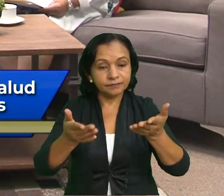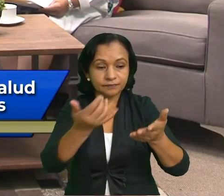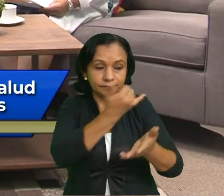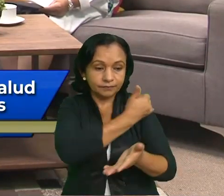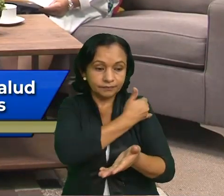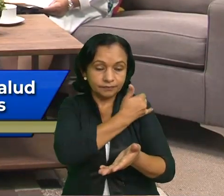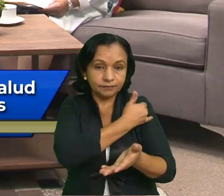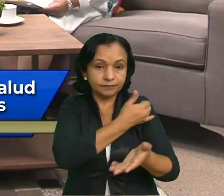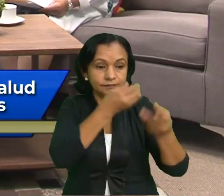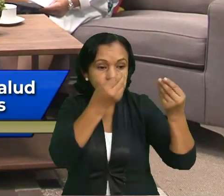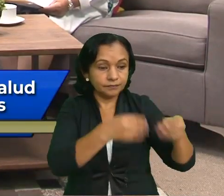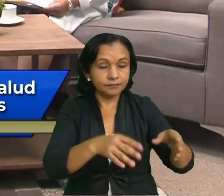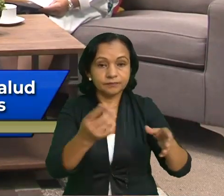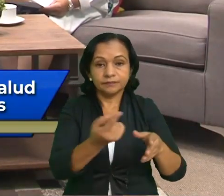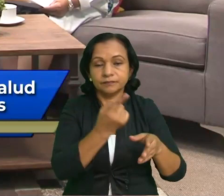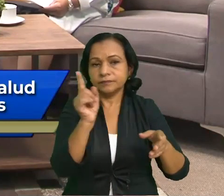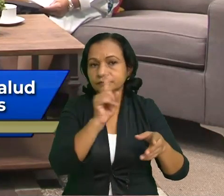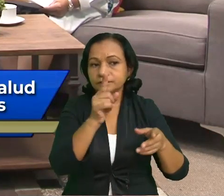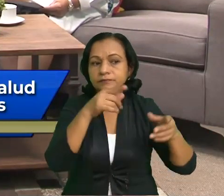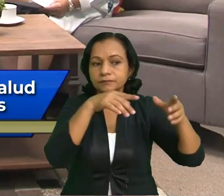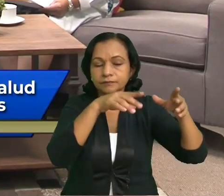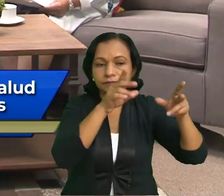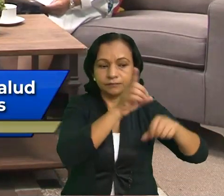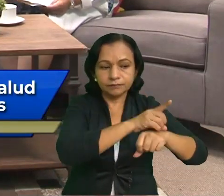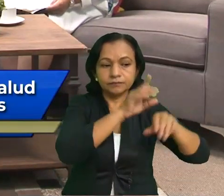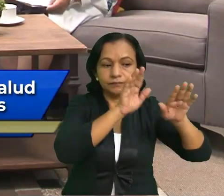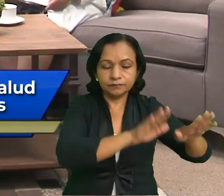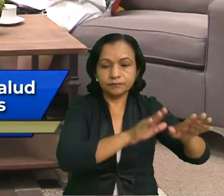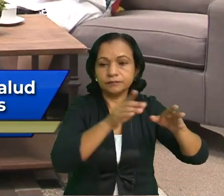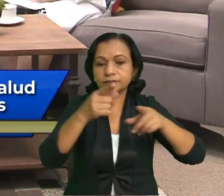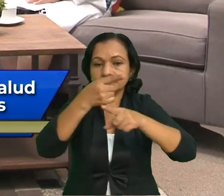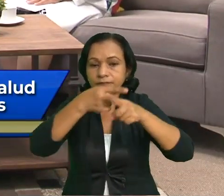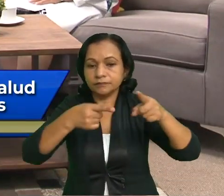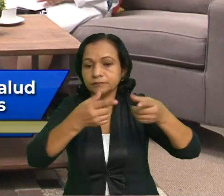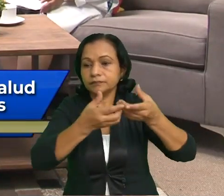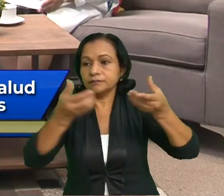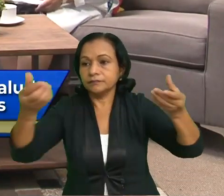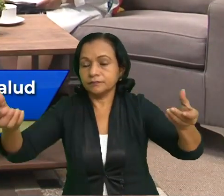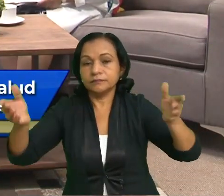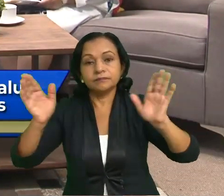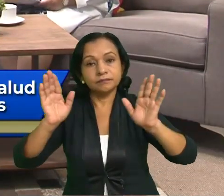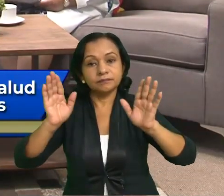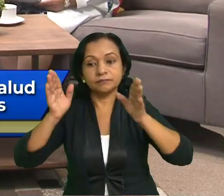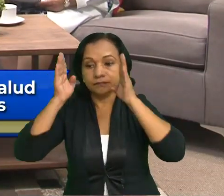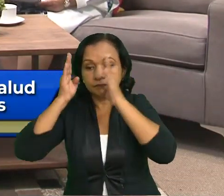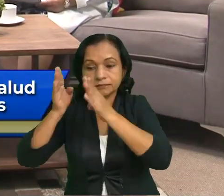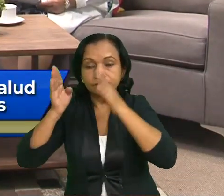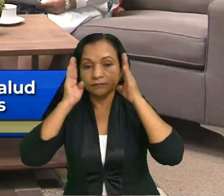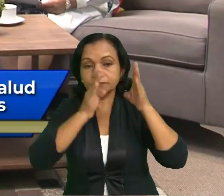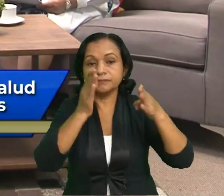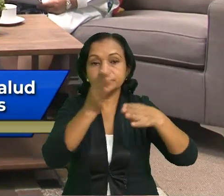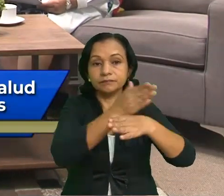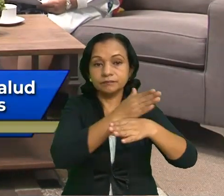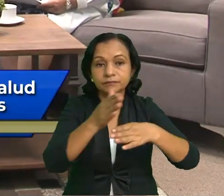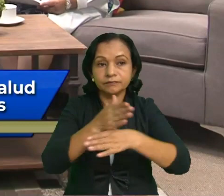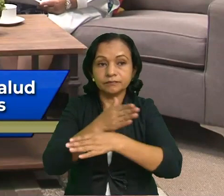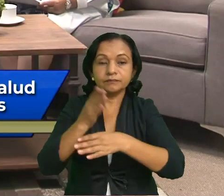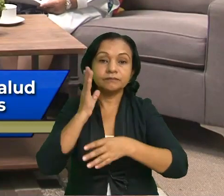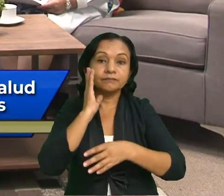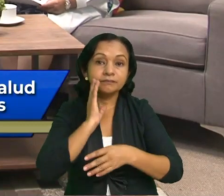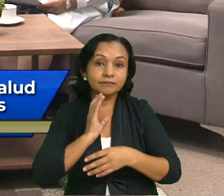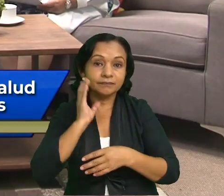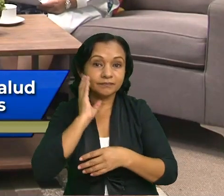atender esa tendencia y la respuesta prácticamente es parte de un acumulado de